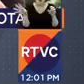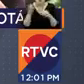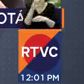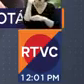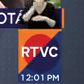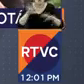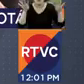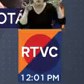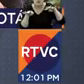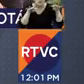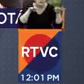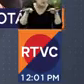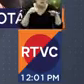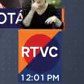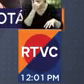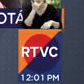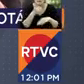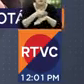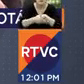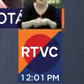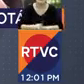los colombianos?